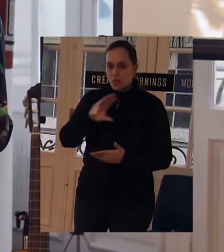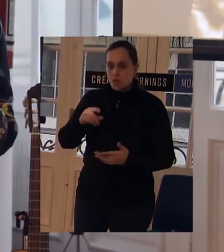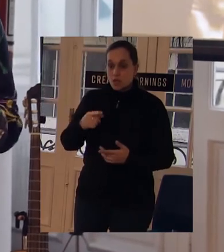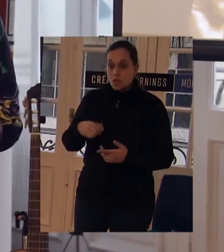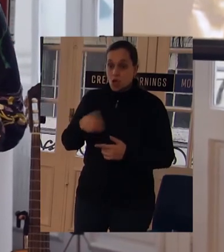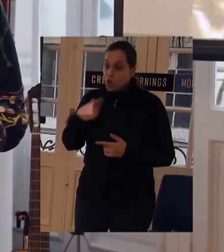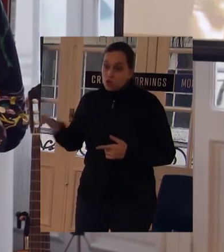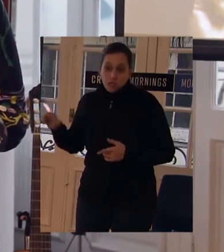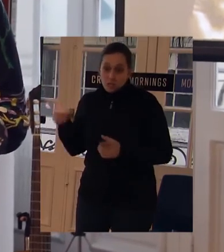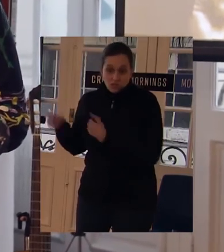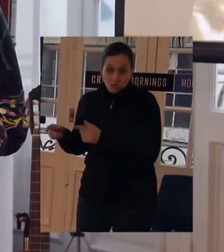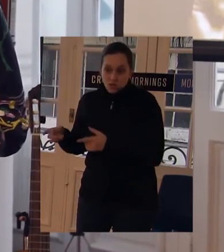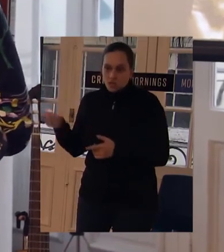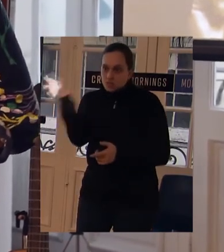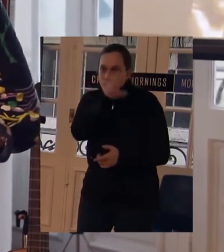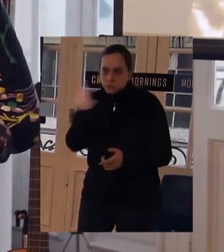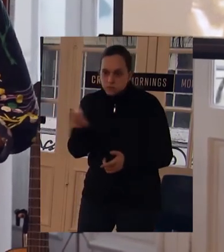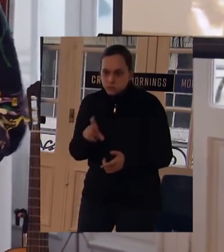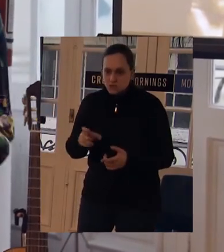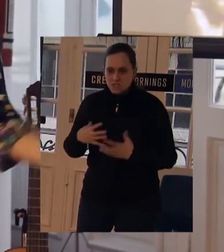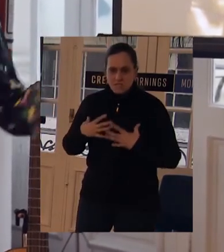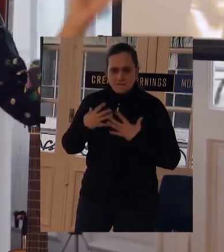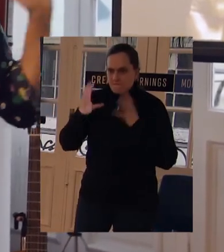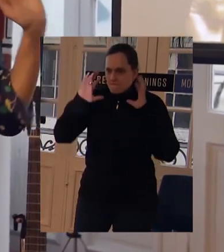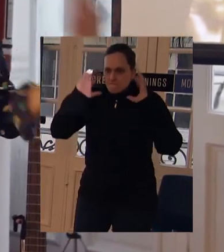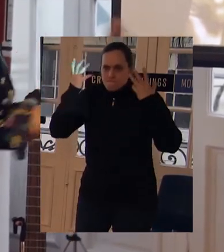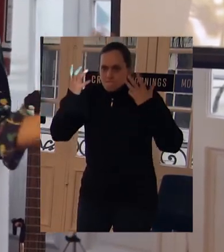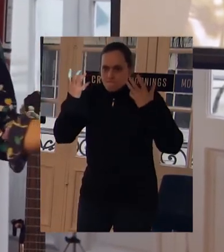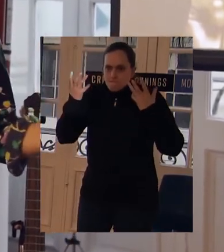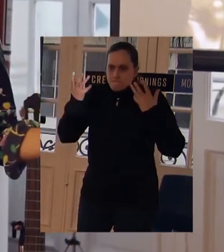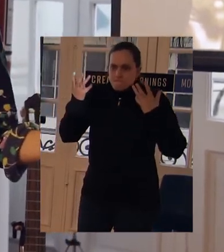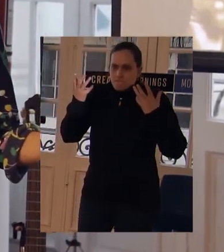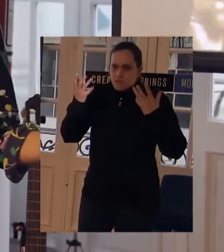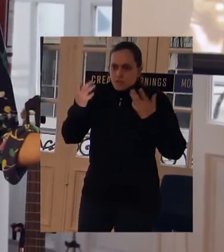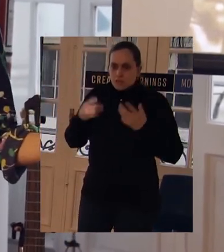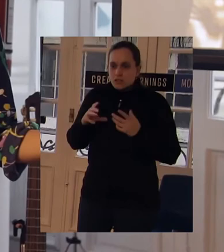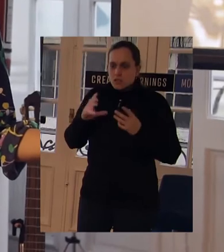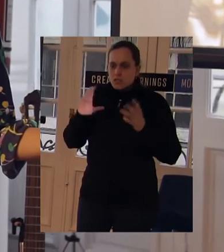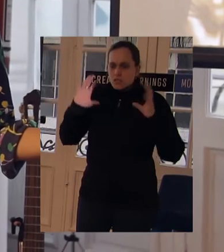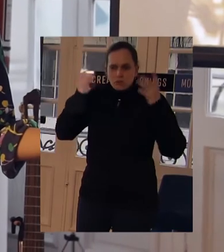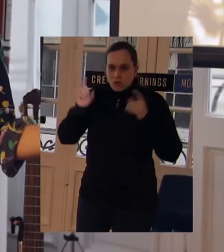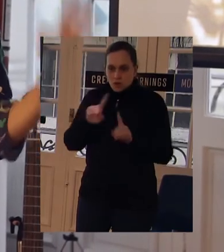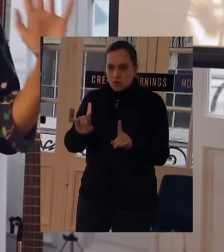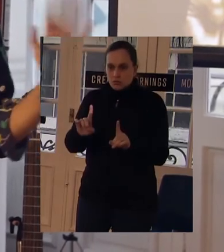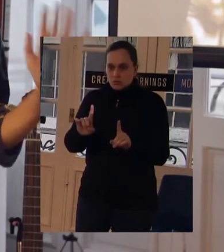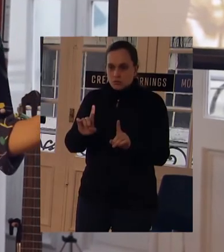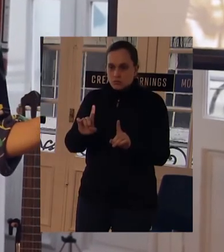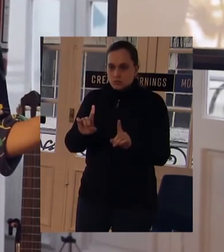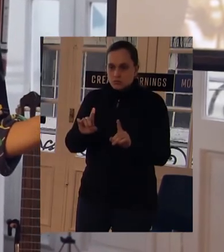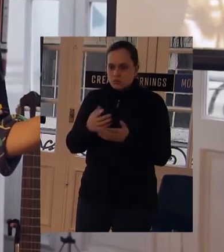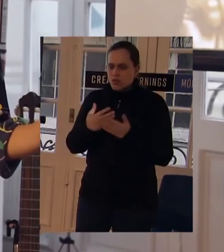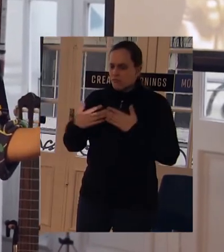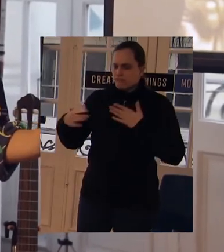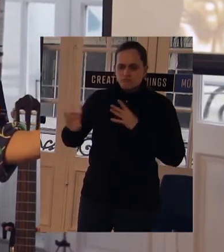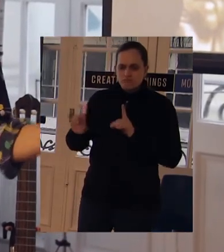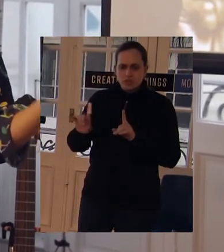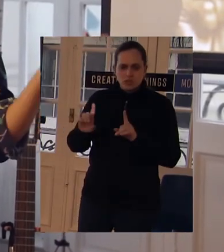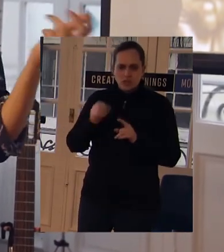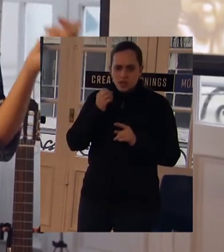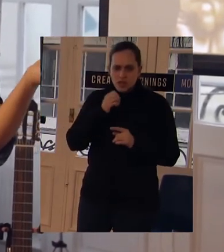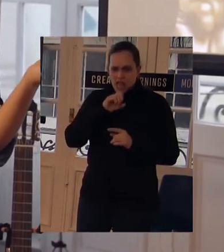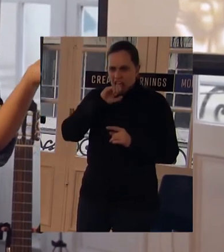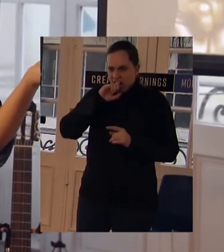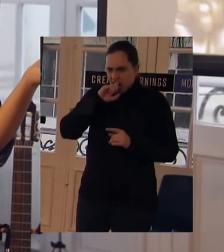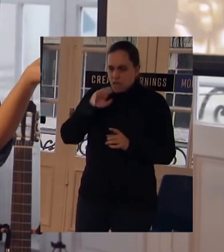poco de bronca. Pero lejos de querer responder con bronca, muy lejos de eso,